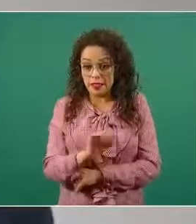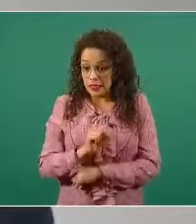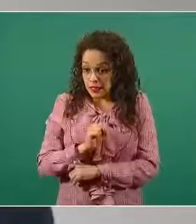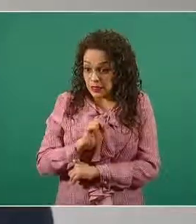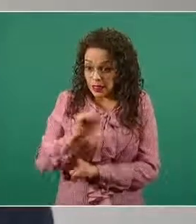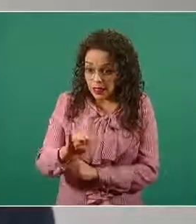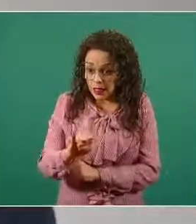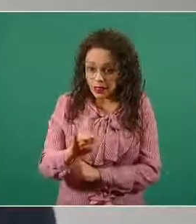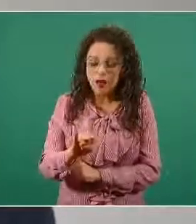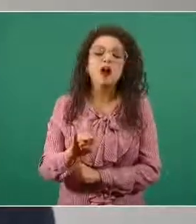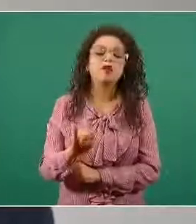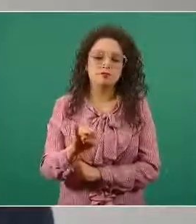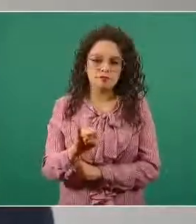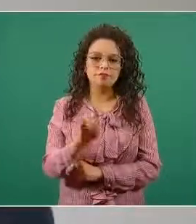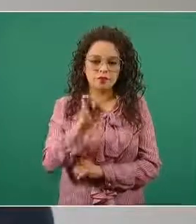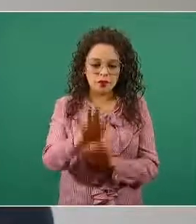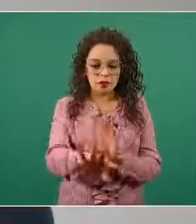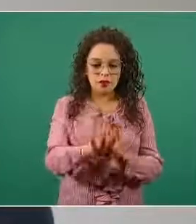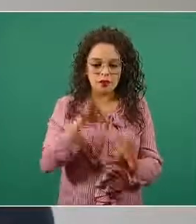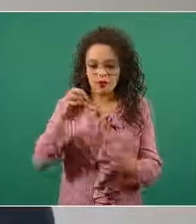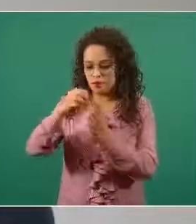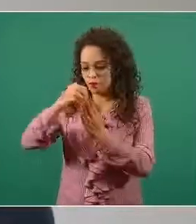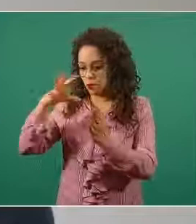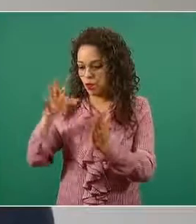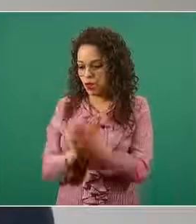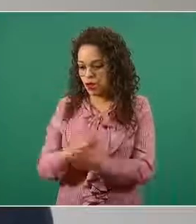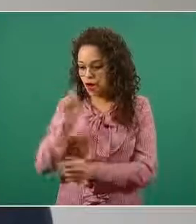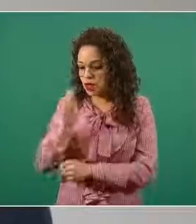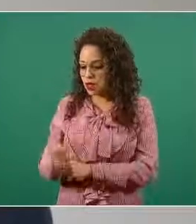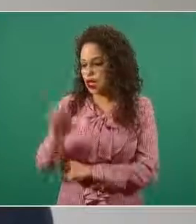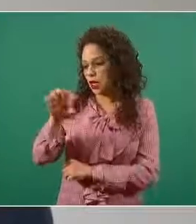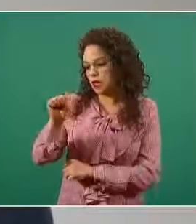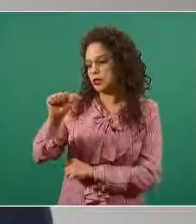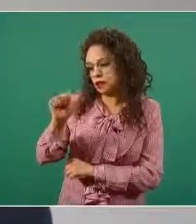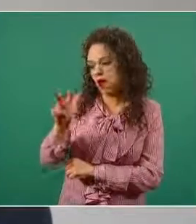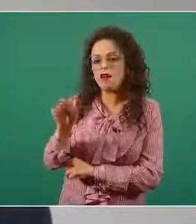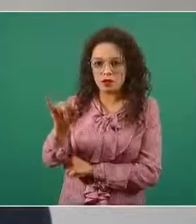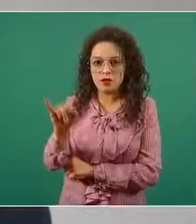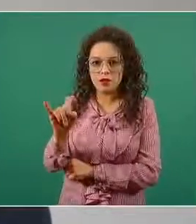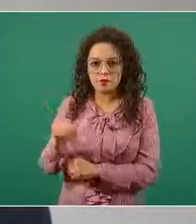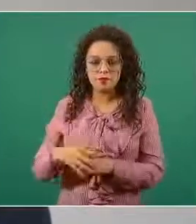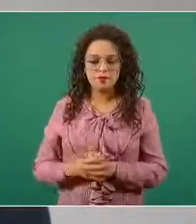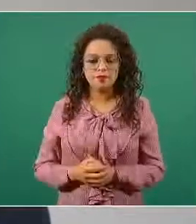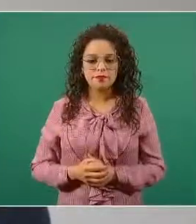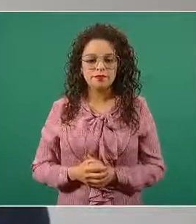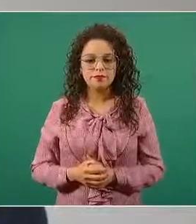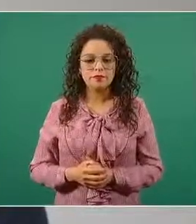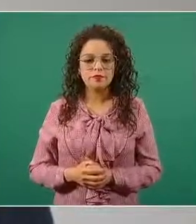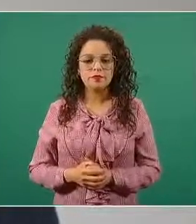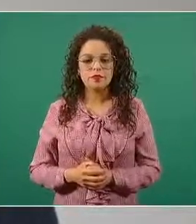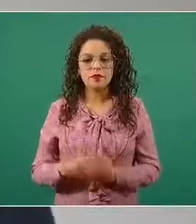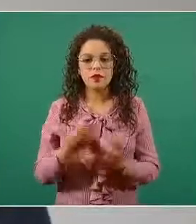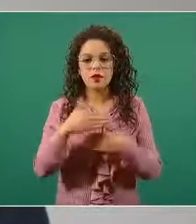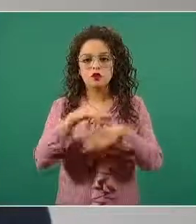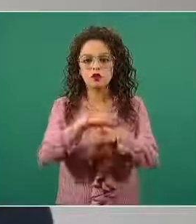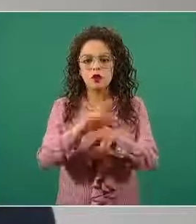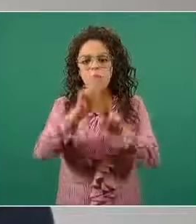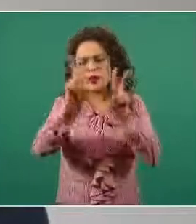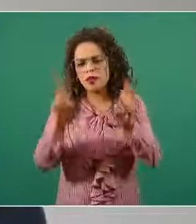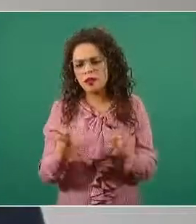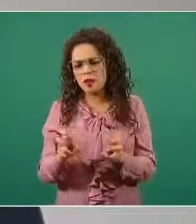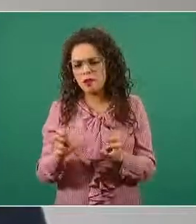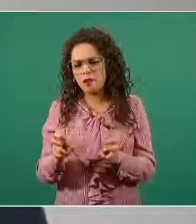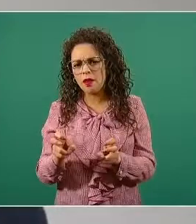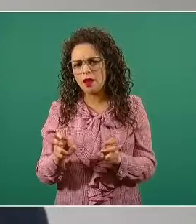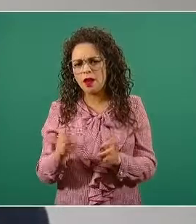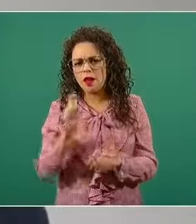todavía clasificarlo como un ESAVI. En relación a la vacunación a nuestros compatriotas que estarían